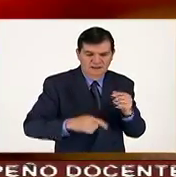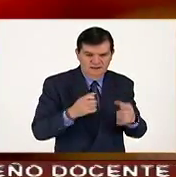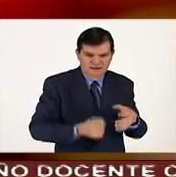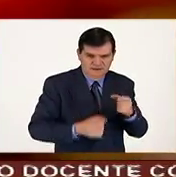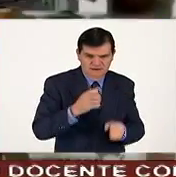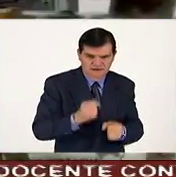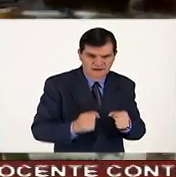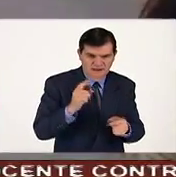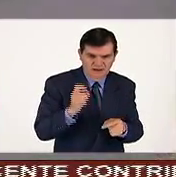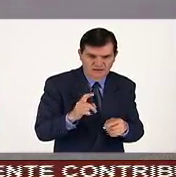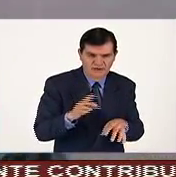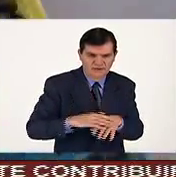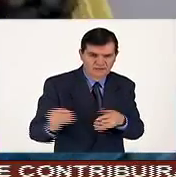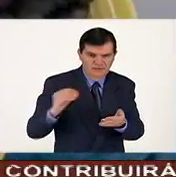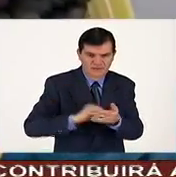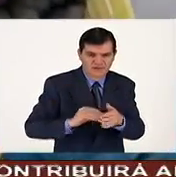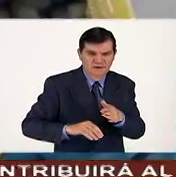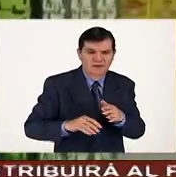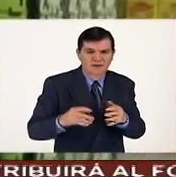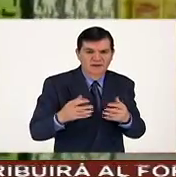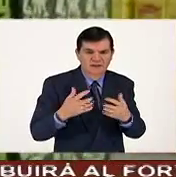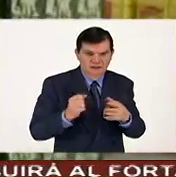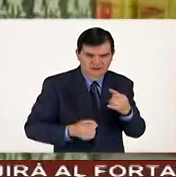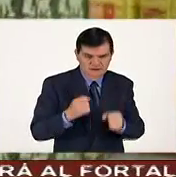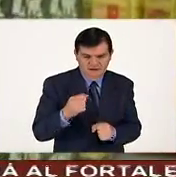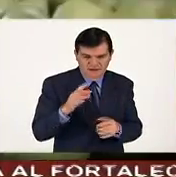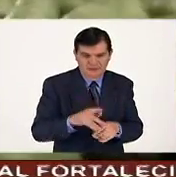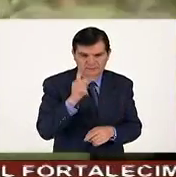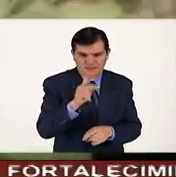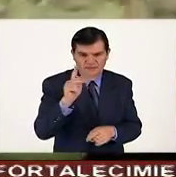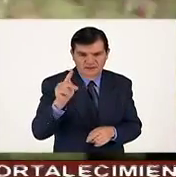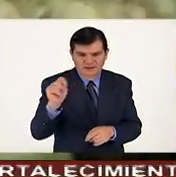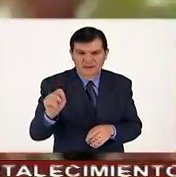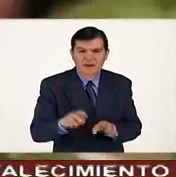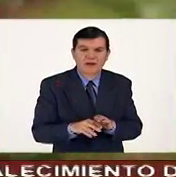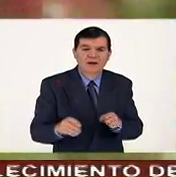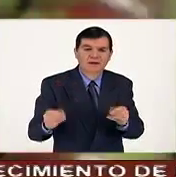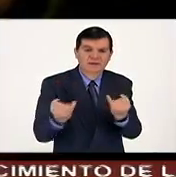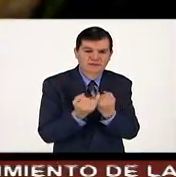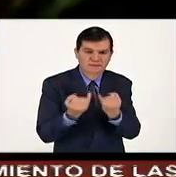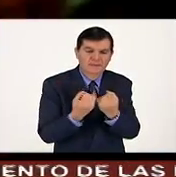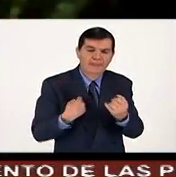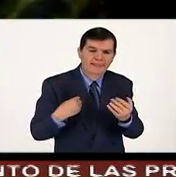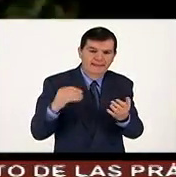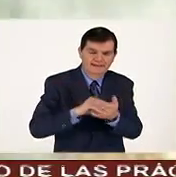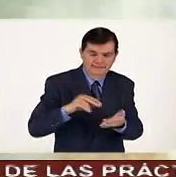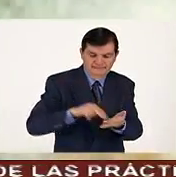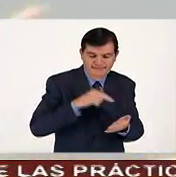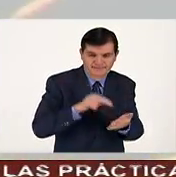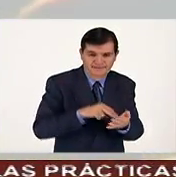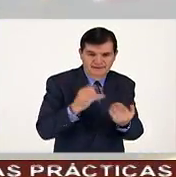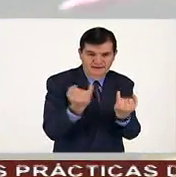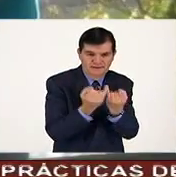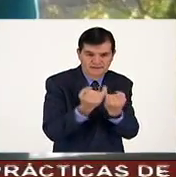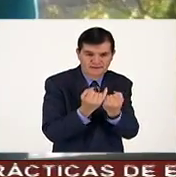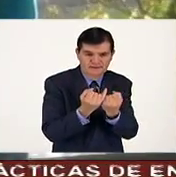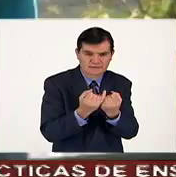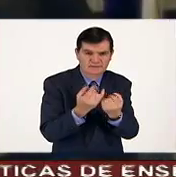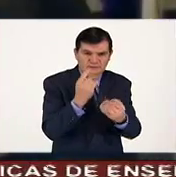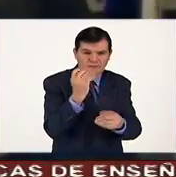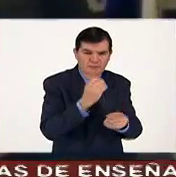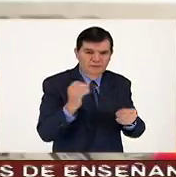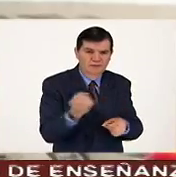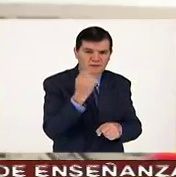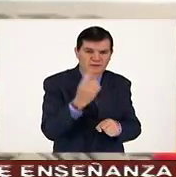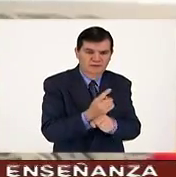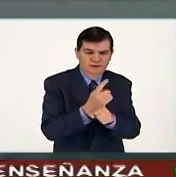ejemplo, para poder envasar leche. Y ahora que firmamos el TPP, que sin duda alguna representa también una gran